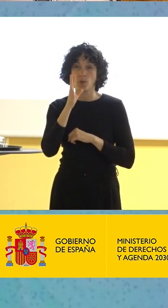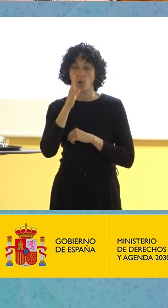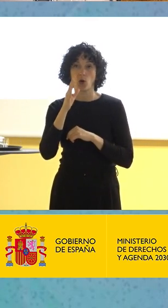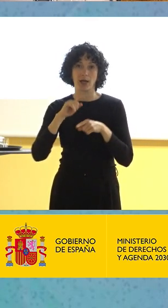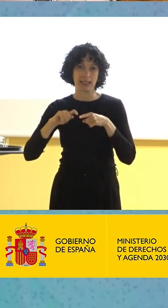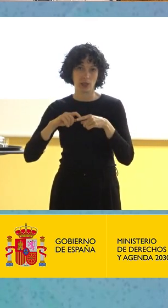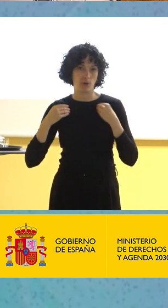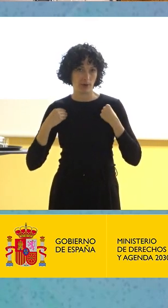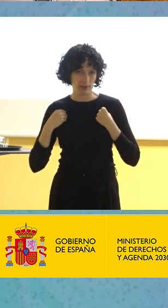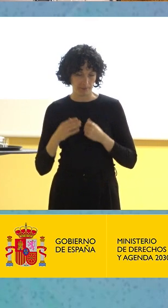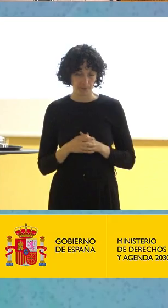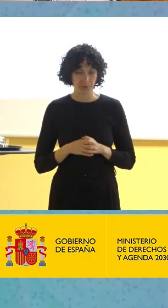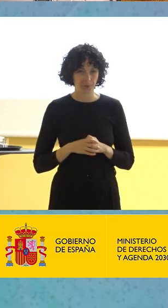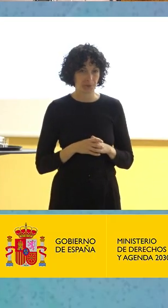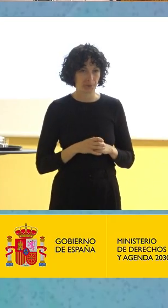Bueno, pues